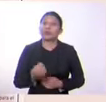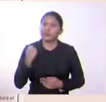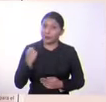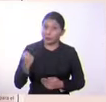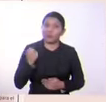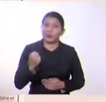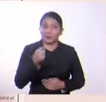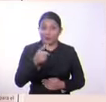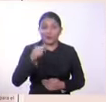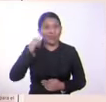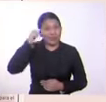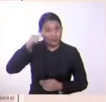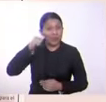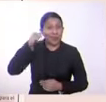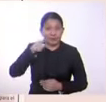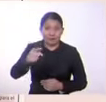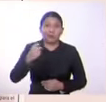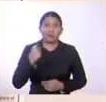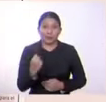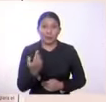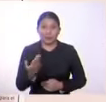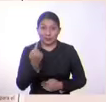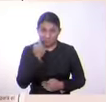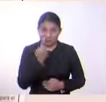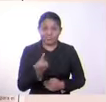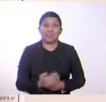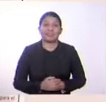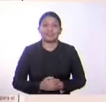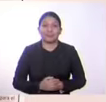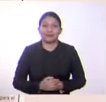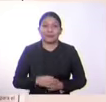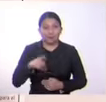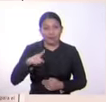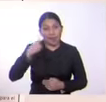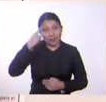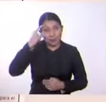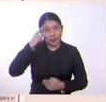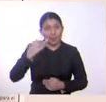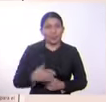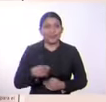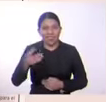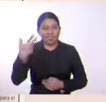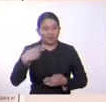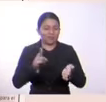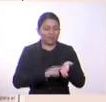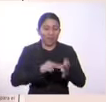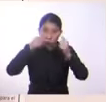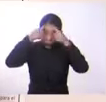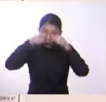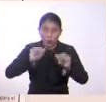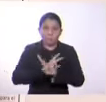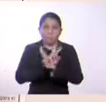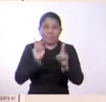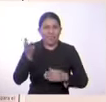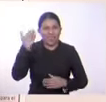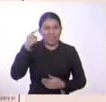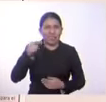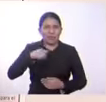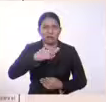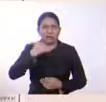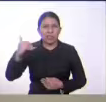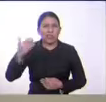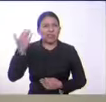Importante análisis el que hace Roberto Caña, y bueno, es de pensar que fue uno de los firmantes de los acuerdos de paz, donde nuestro país